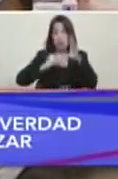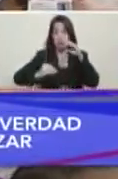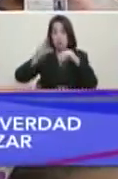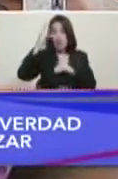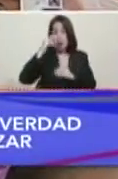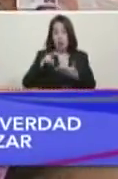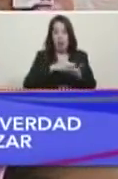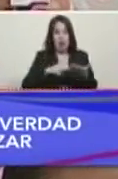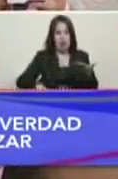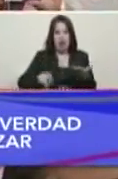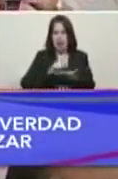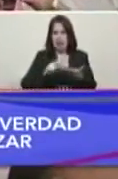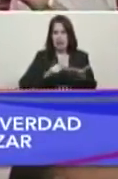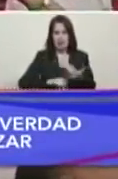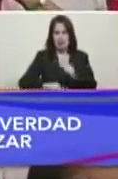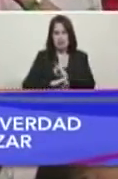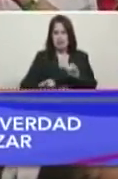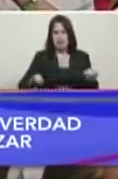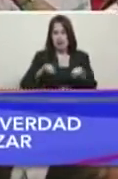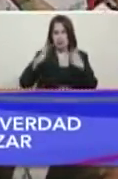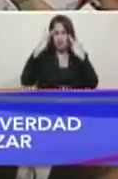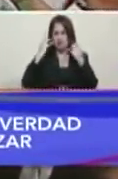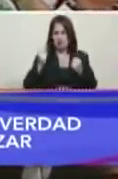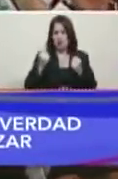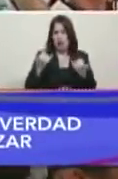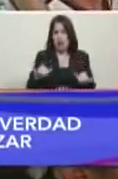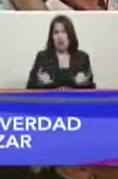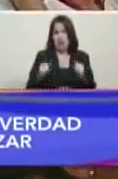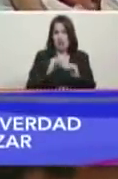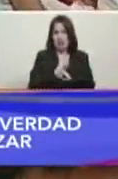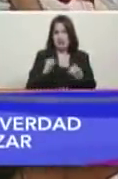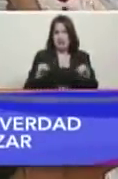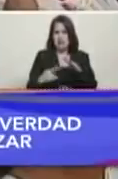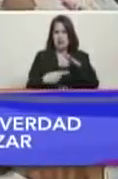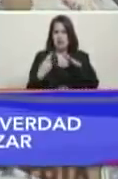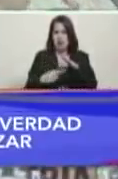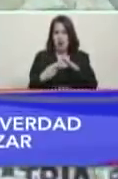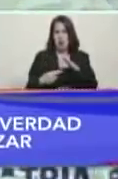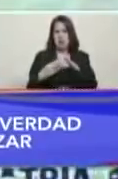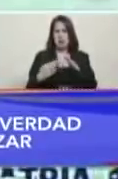ellos ya profesionales de la República a esta altura del juego.